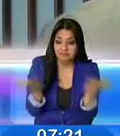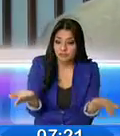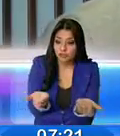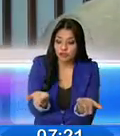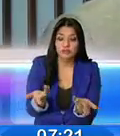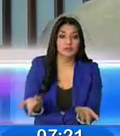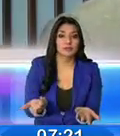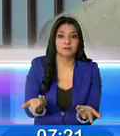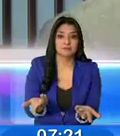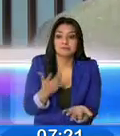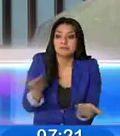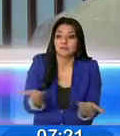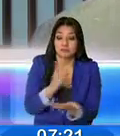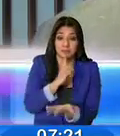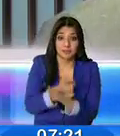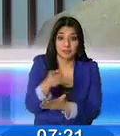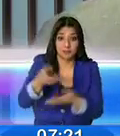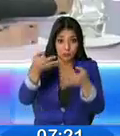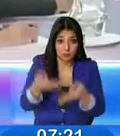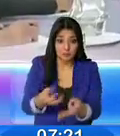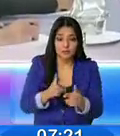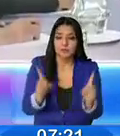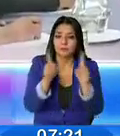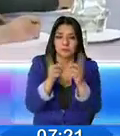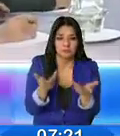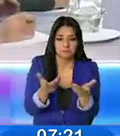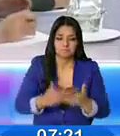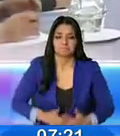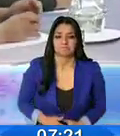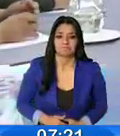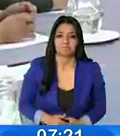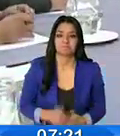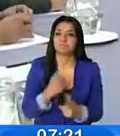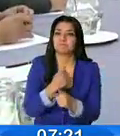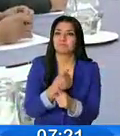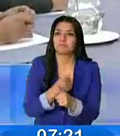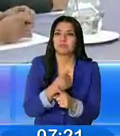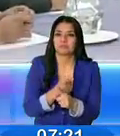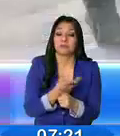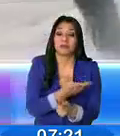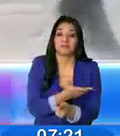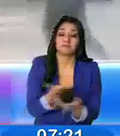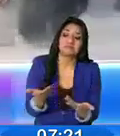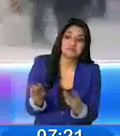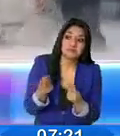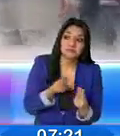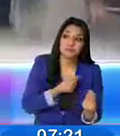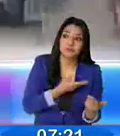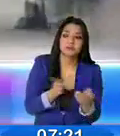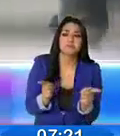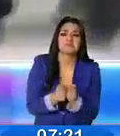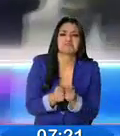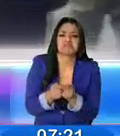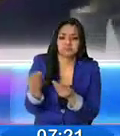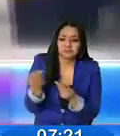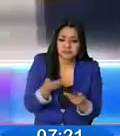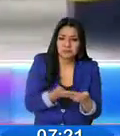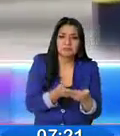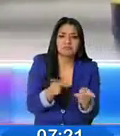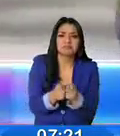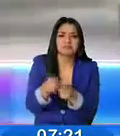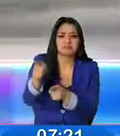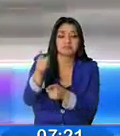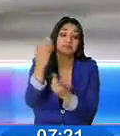la contraposición en esos documentos. Ante este panorama, esperan que contraponiéndose a la escasa información que existiría del lado